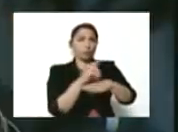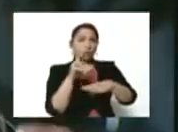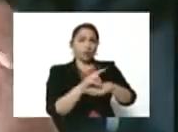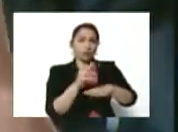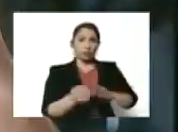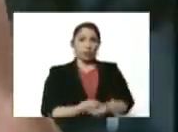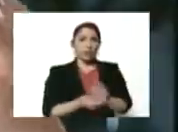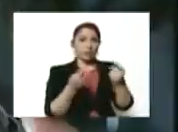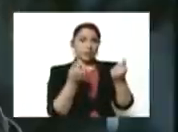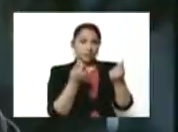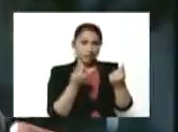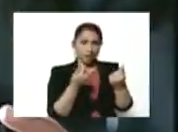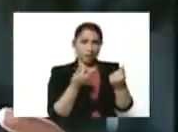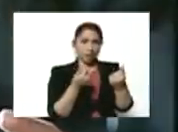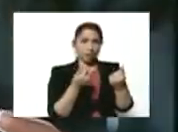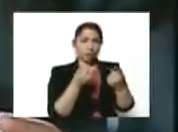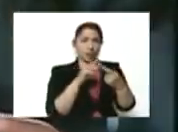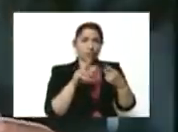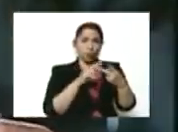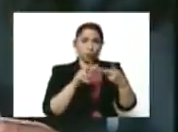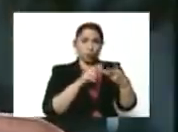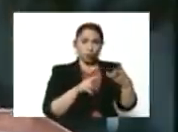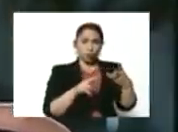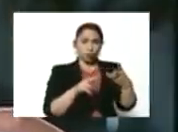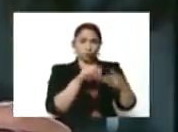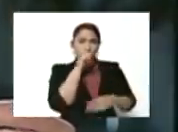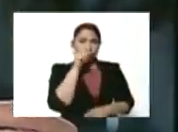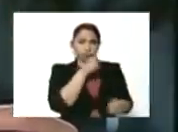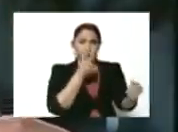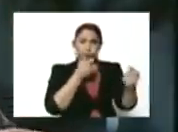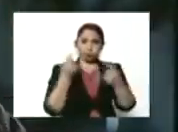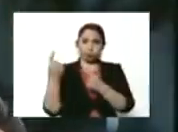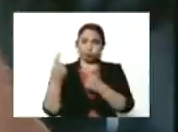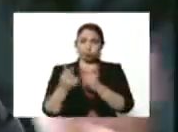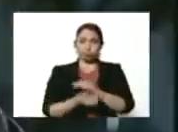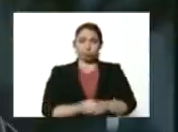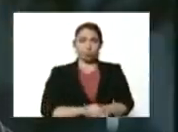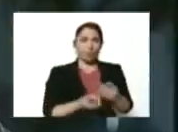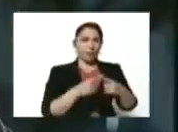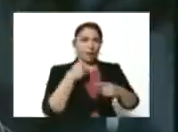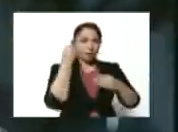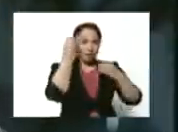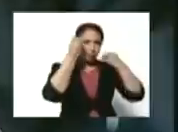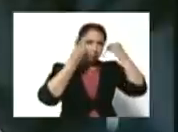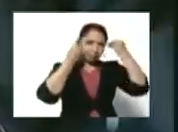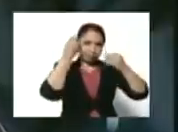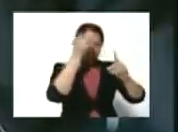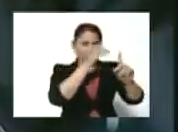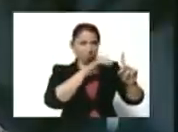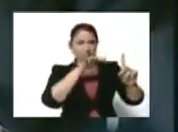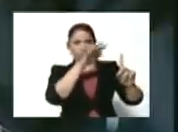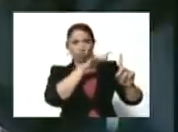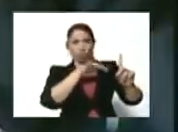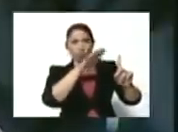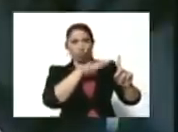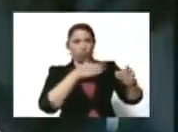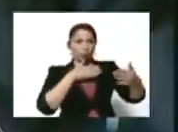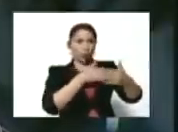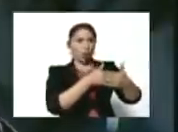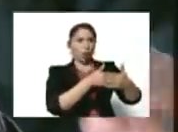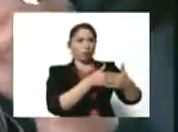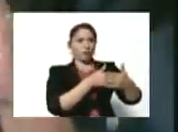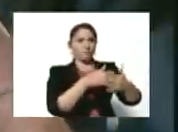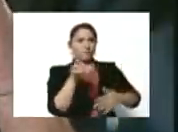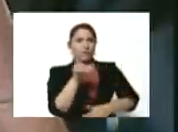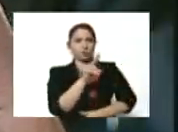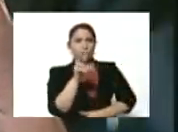de dineros y recursos del narcotráfico para planificar conspiraciones contra